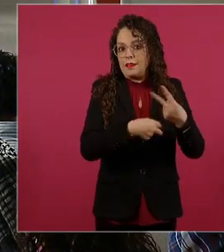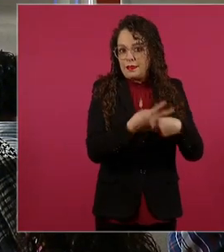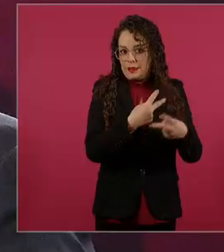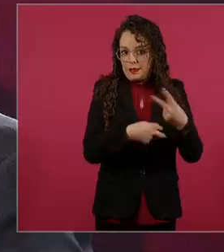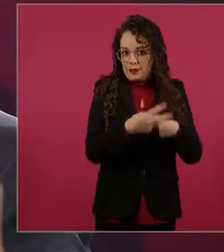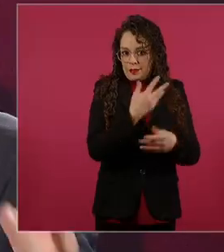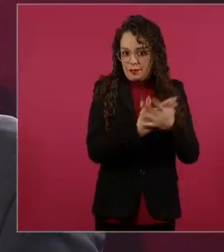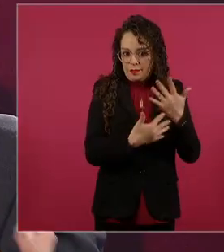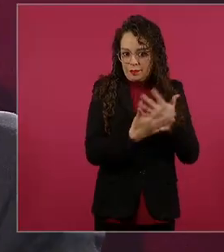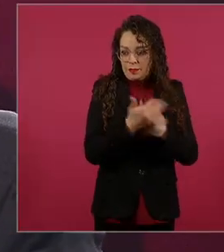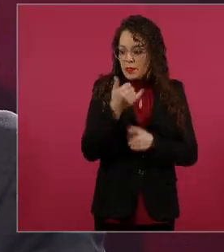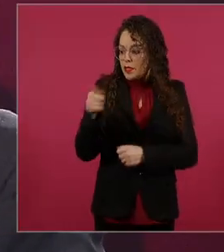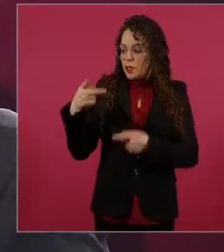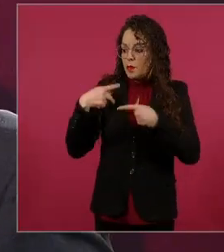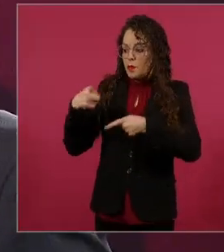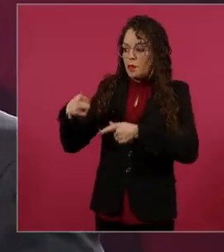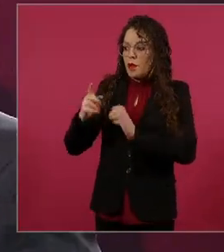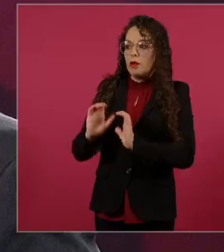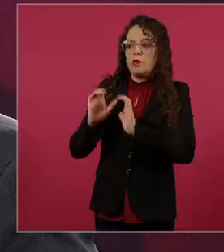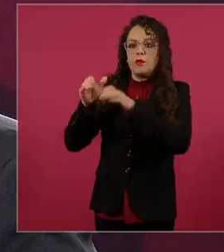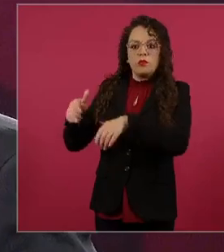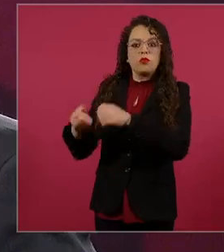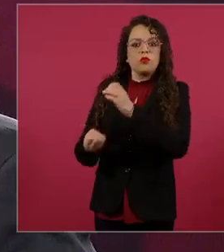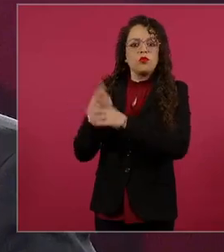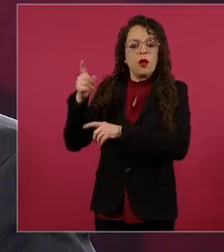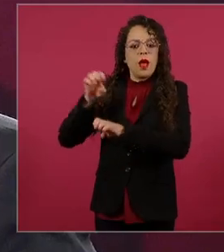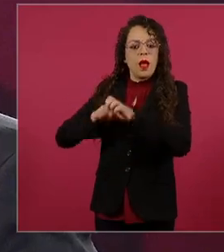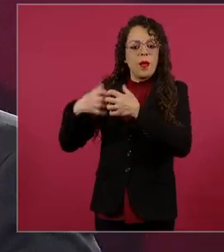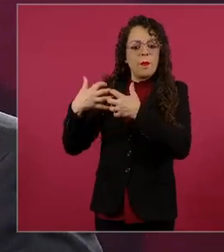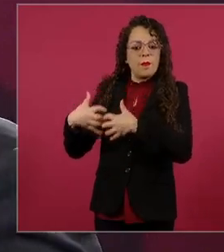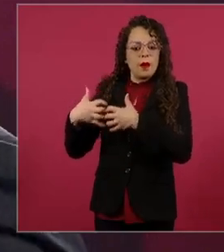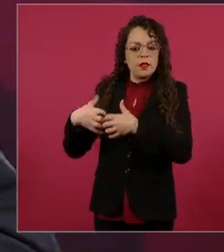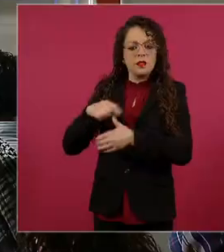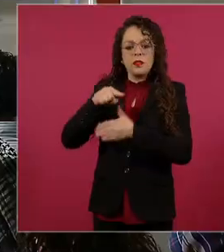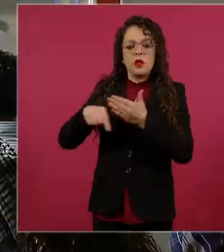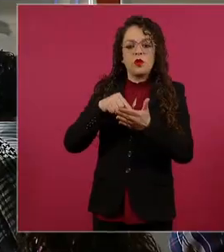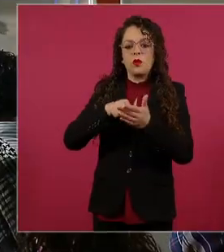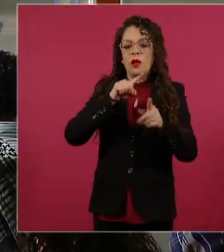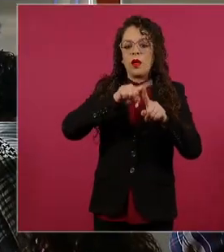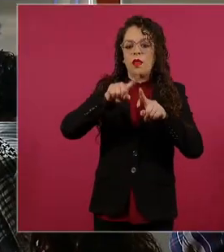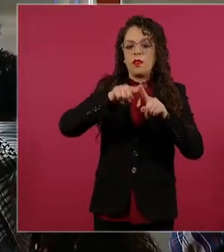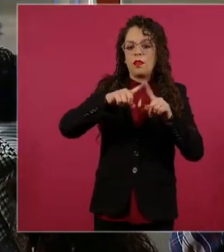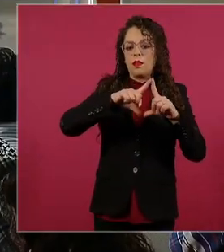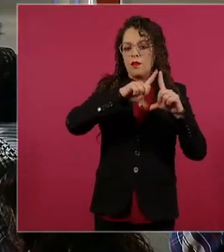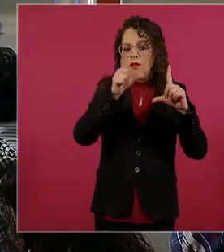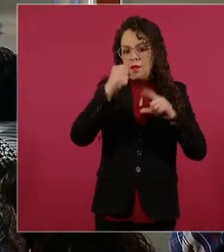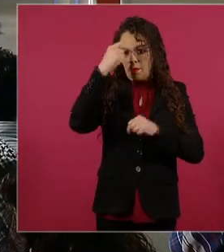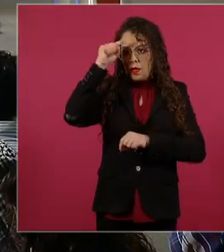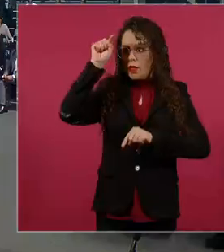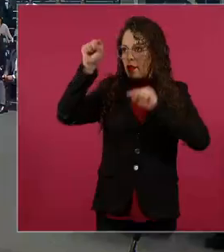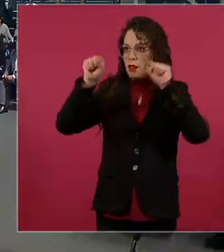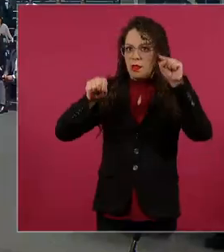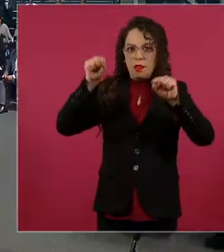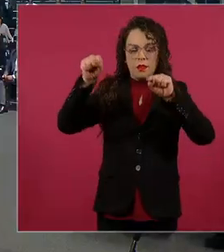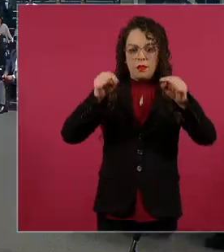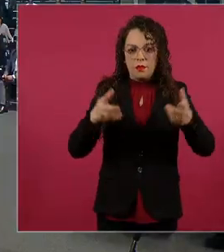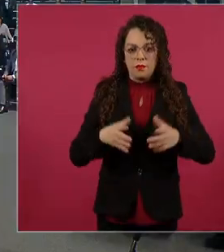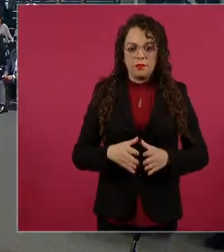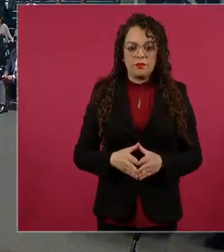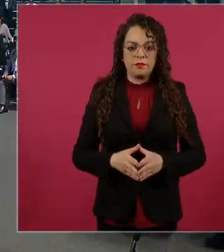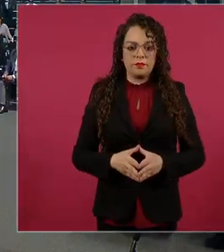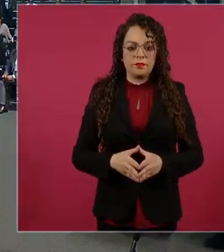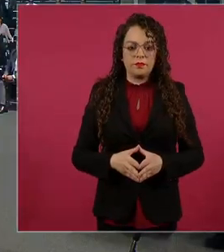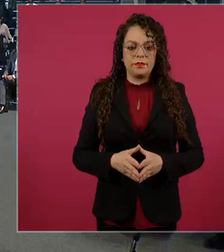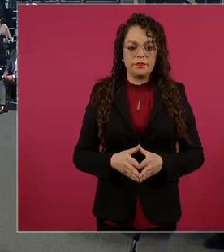trabajadores que se absorban en nuevas empresas que lleguen a las distintas zonas del país. Ahora, ¿cuánto era el fondo del